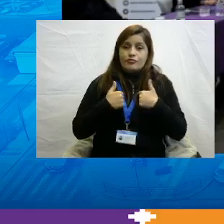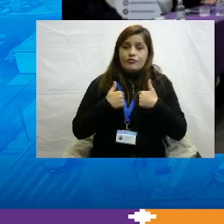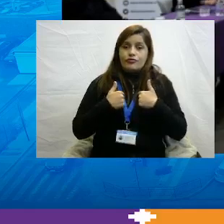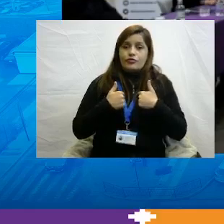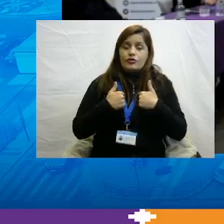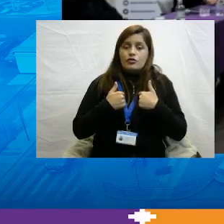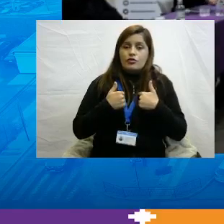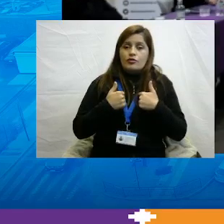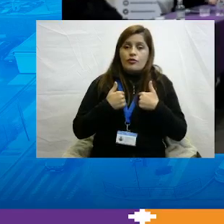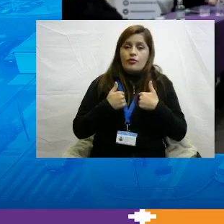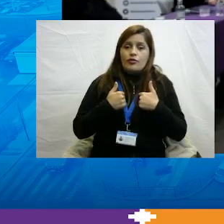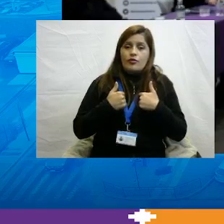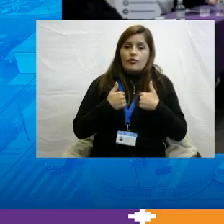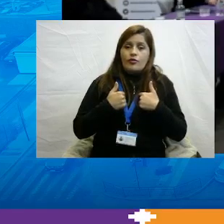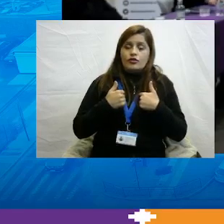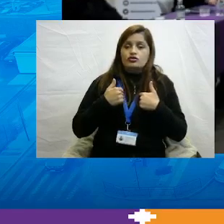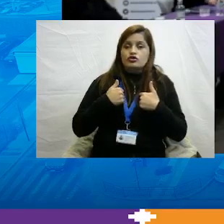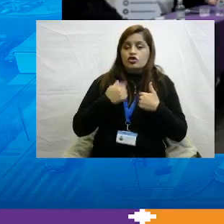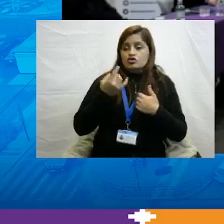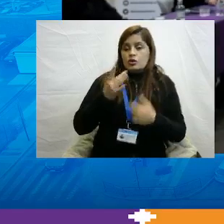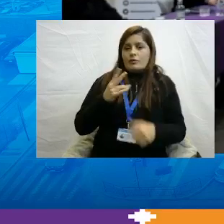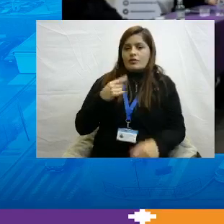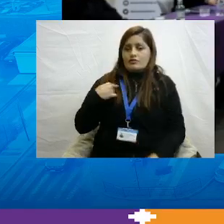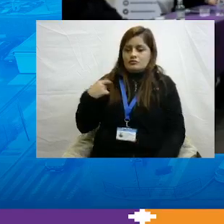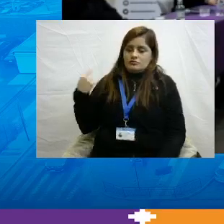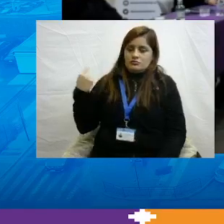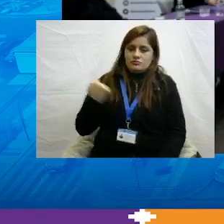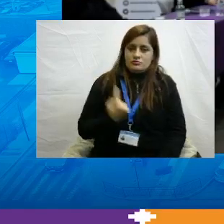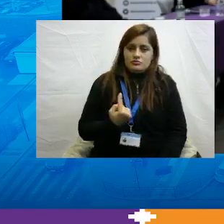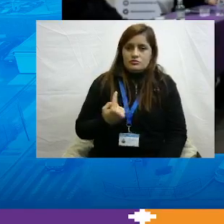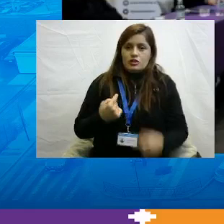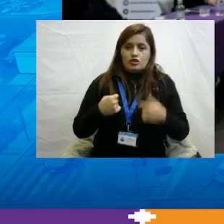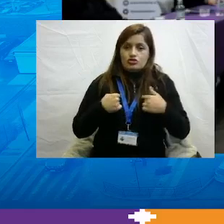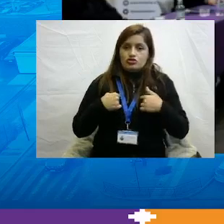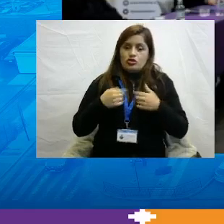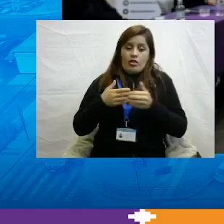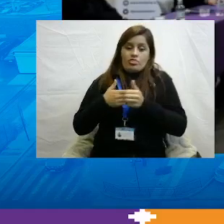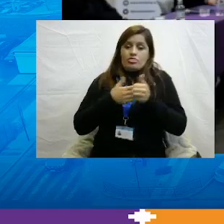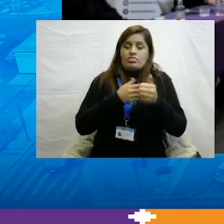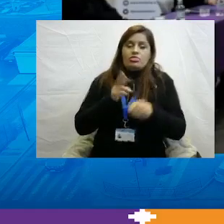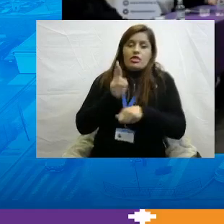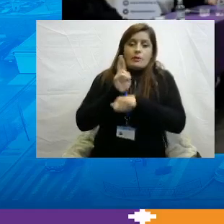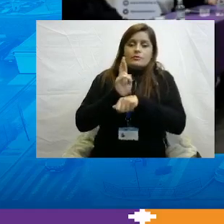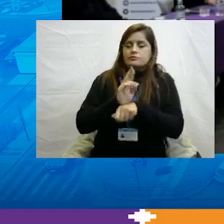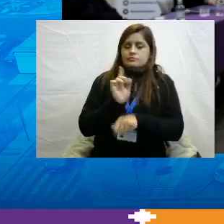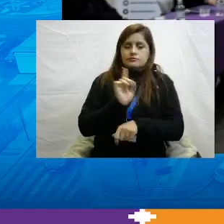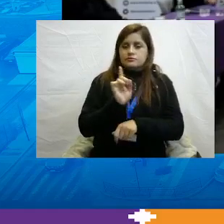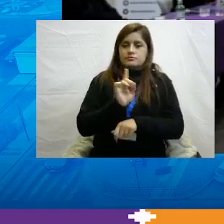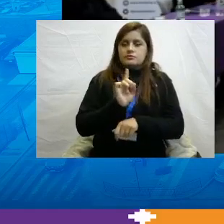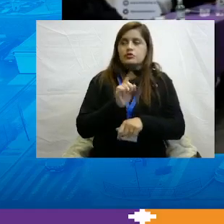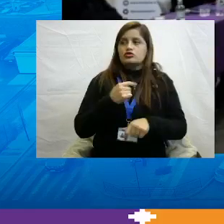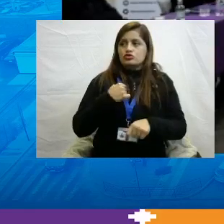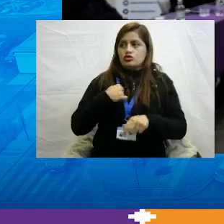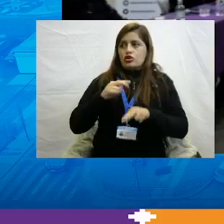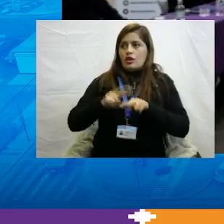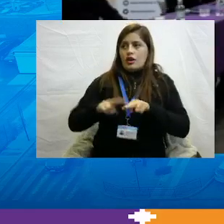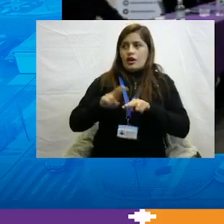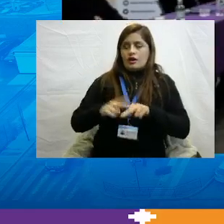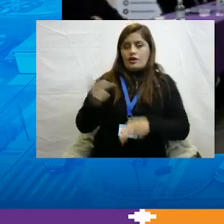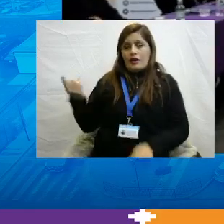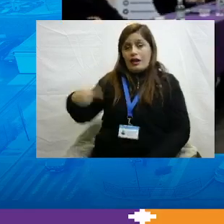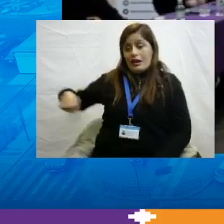Soy un vocero de nuestros compañeros, no me siento como dirigente, soy un vocero. Yo hablo lo que ellos quieren